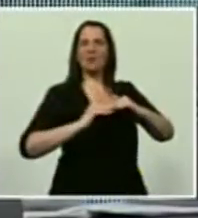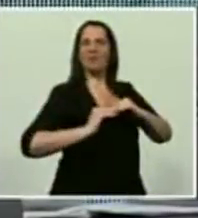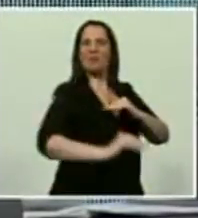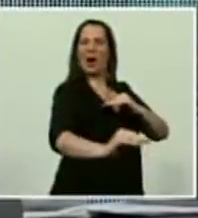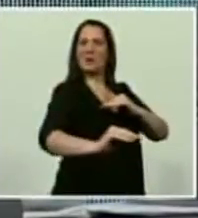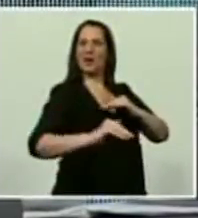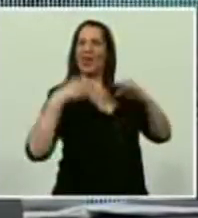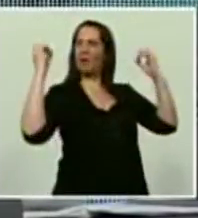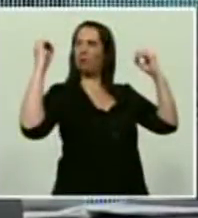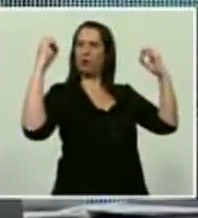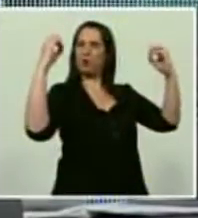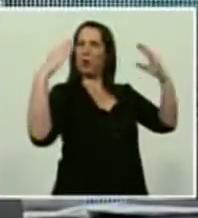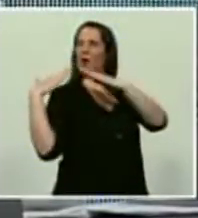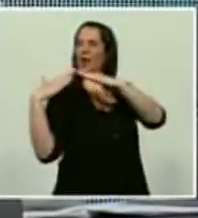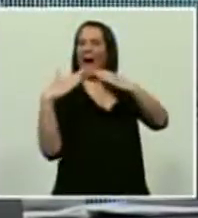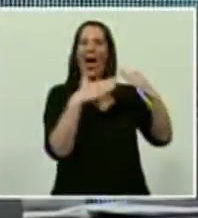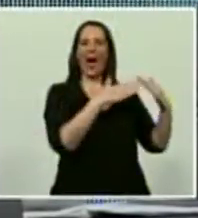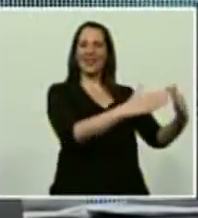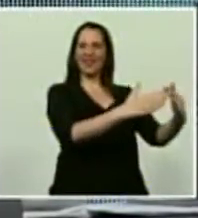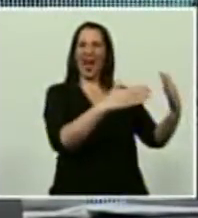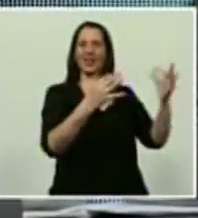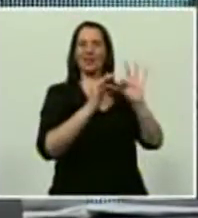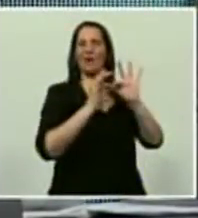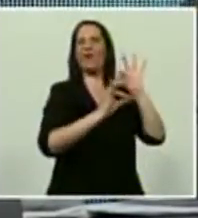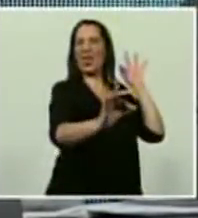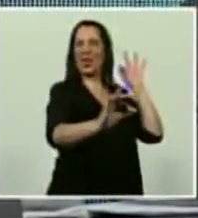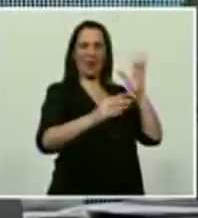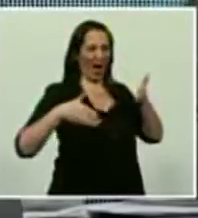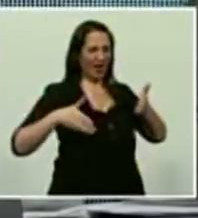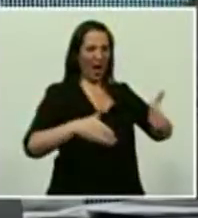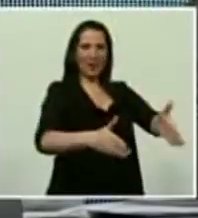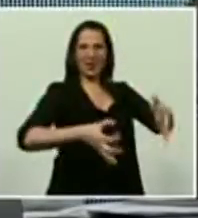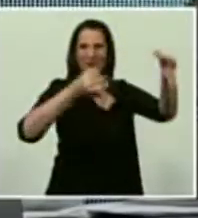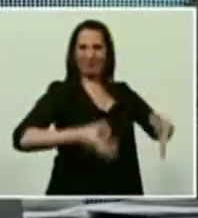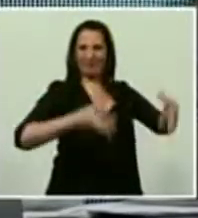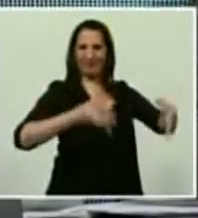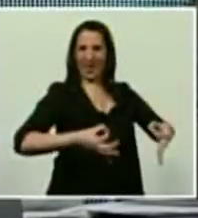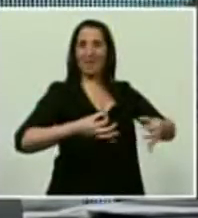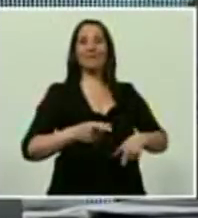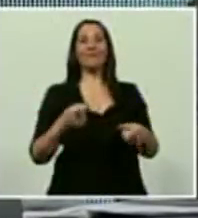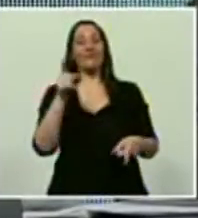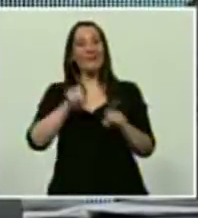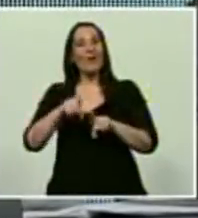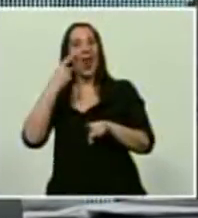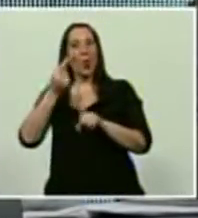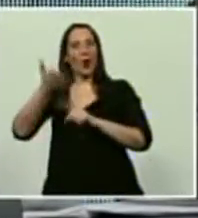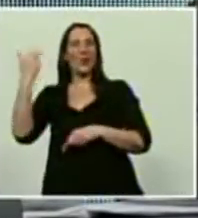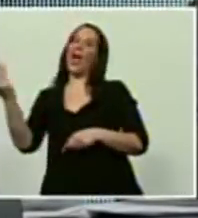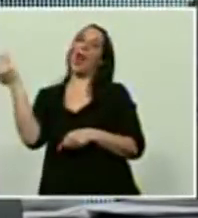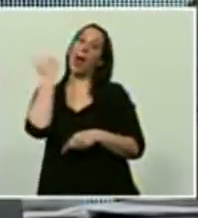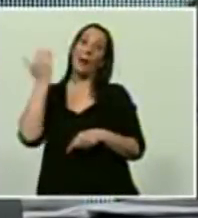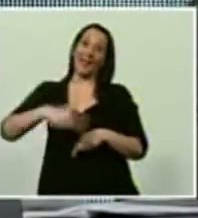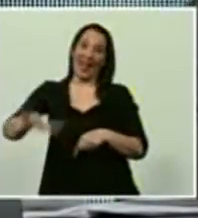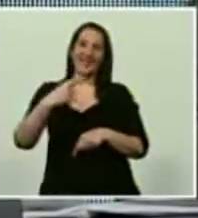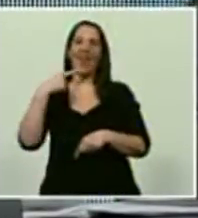alrededor, como dije el otro día en La Matanza, cuando inaugurábamos dos hospitales en la provincia de Buenos Aires, uno en Cañuelas y otro